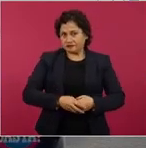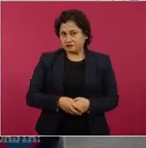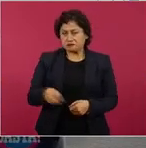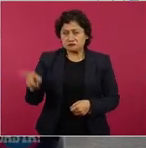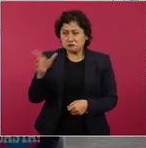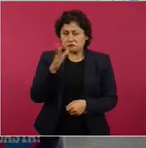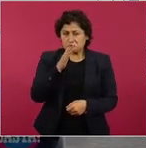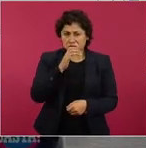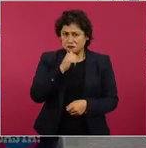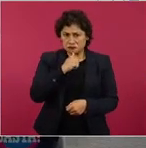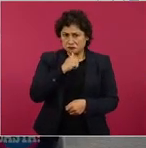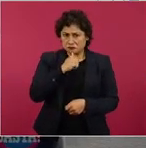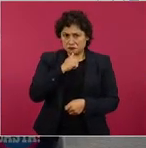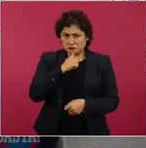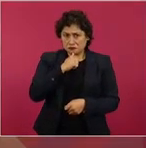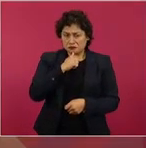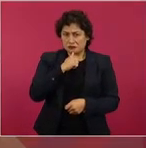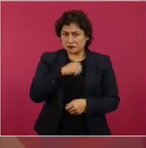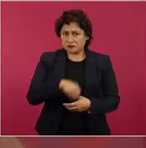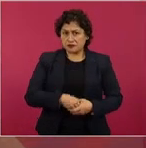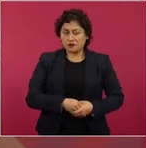No son capaces de rectificar,